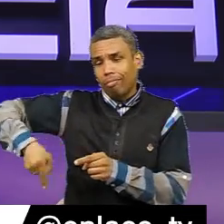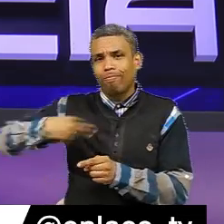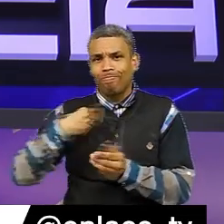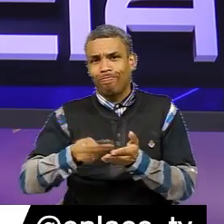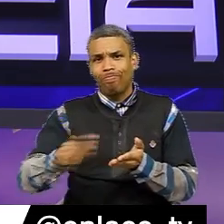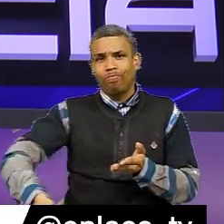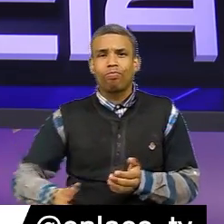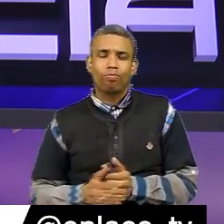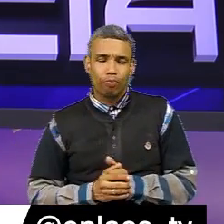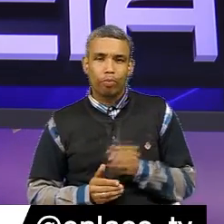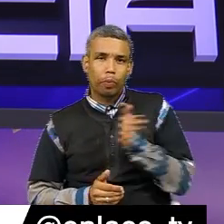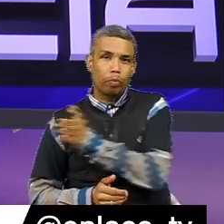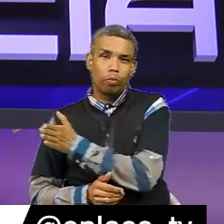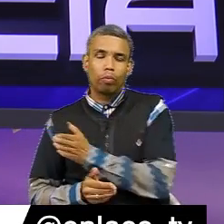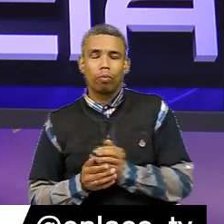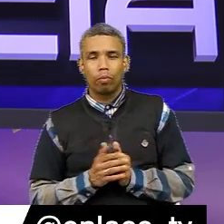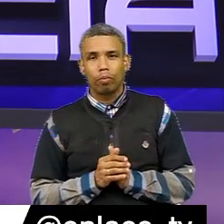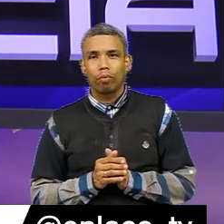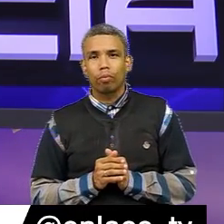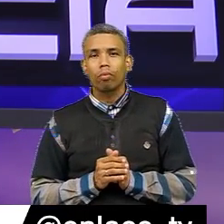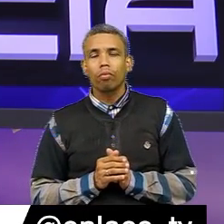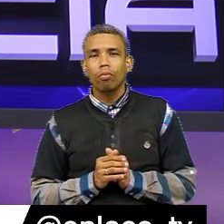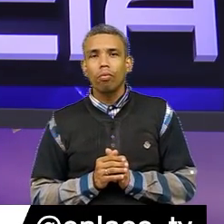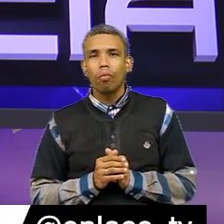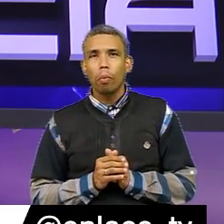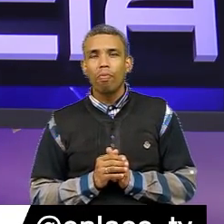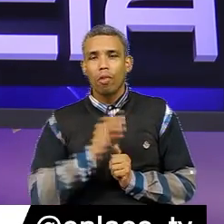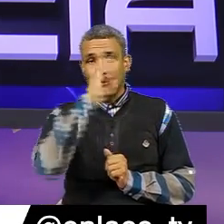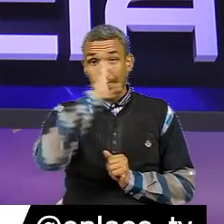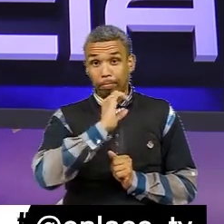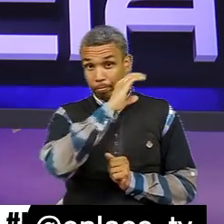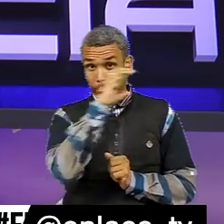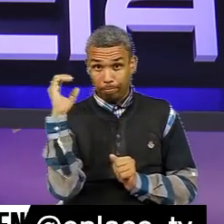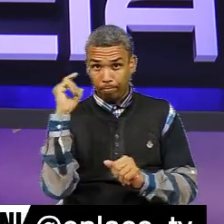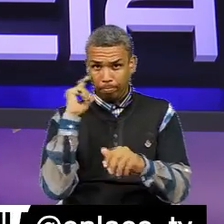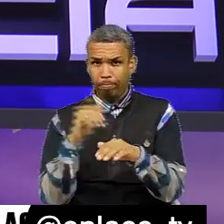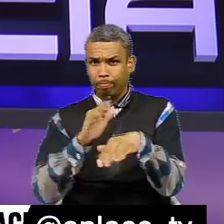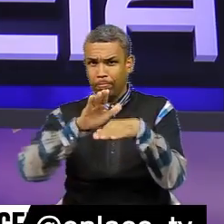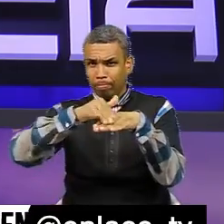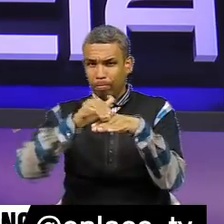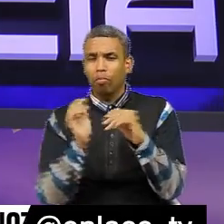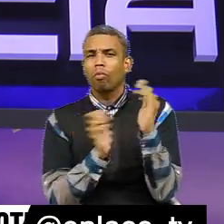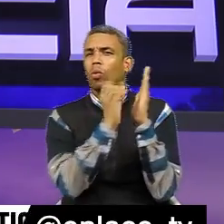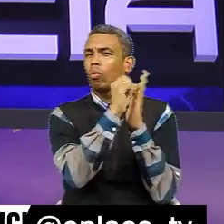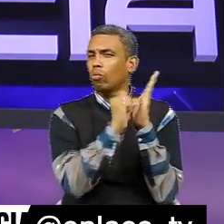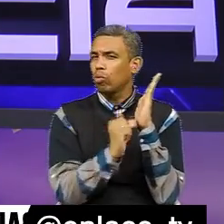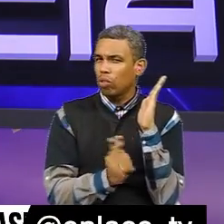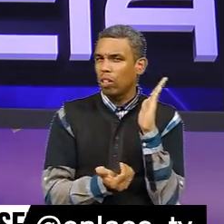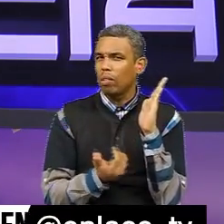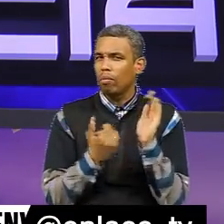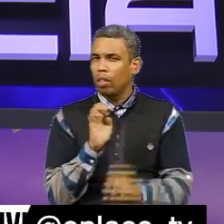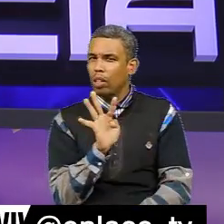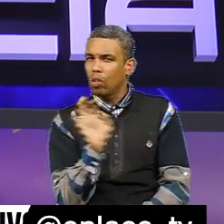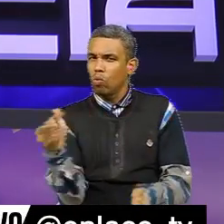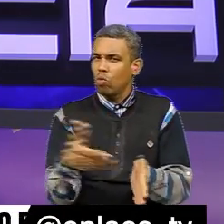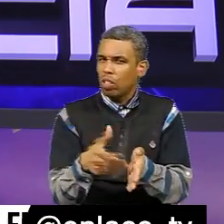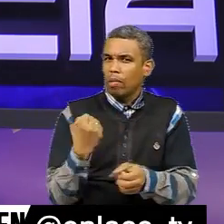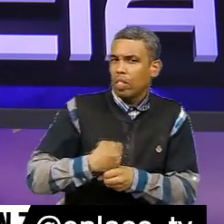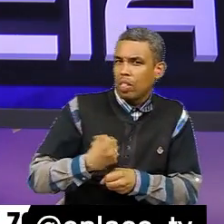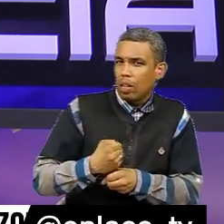La Caja de Compensación Familiar de Barranca Bermeja, CAFABA, socializa lo que es el Programa Nacional de los 40.000 Primeros Empleos.